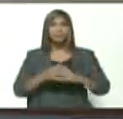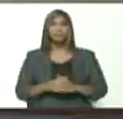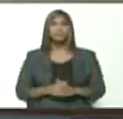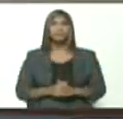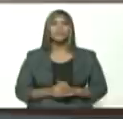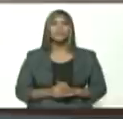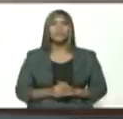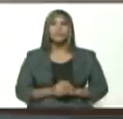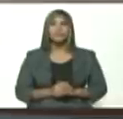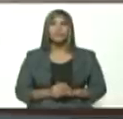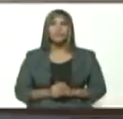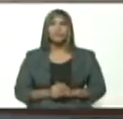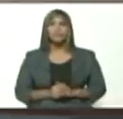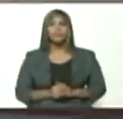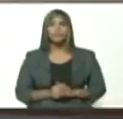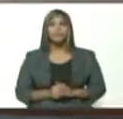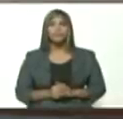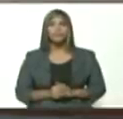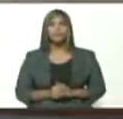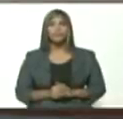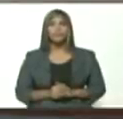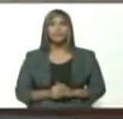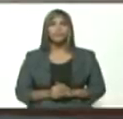suprimir el tapaboca mientras